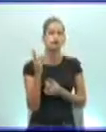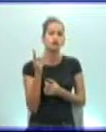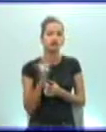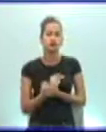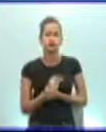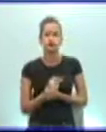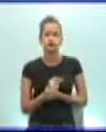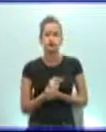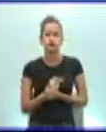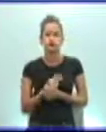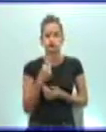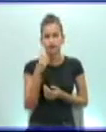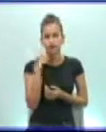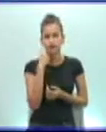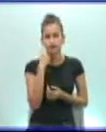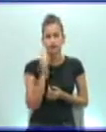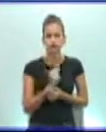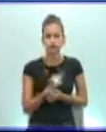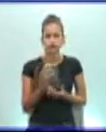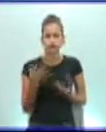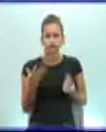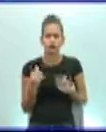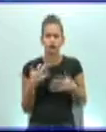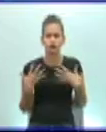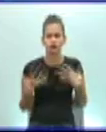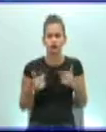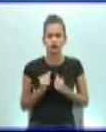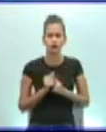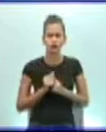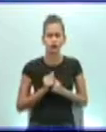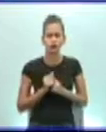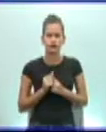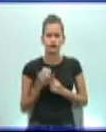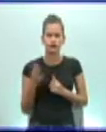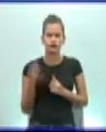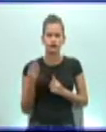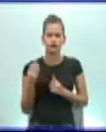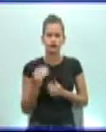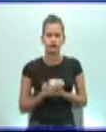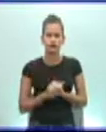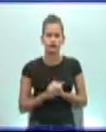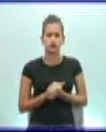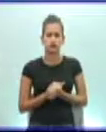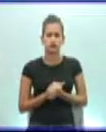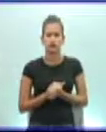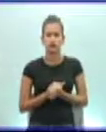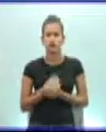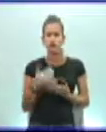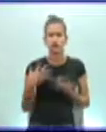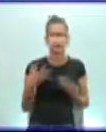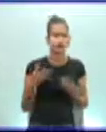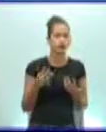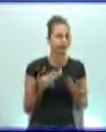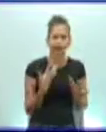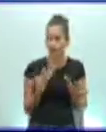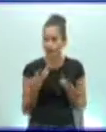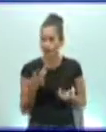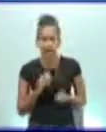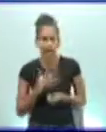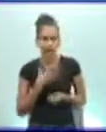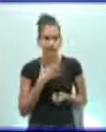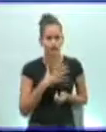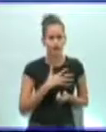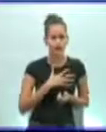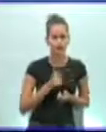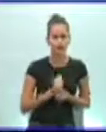nos presentan. Hay muchos ejercicios, por ejemplo, que nos cuestionan los números a qué dominio pertenecen o a qué conjunto